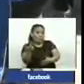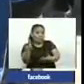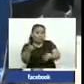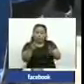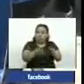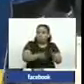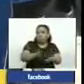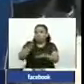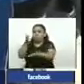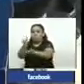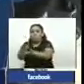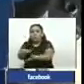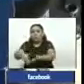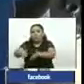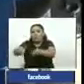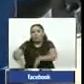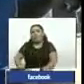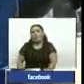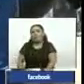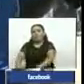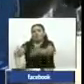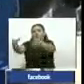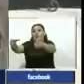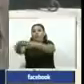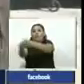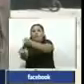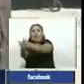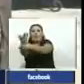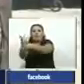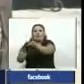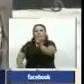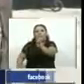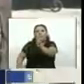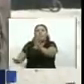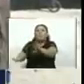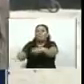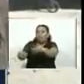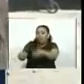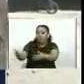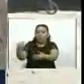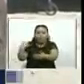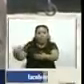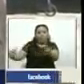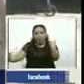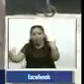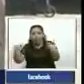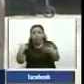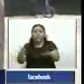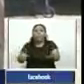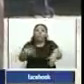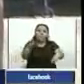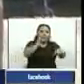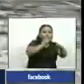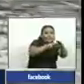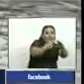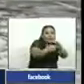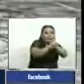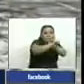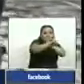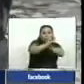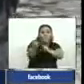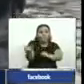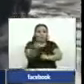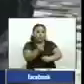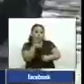trasladaron a la calle que conduce hacia el volcán de San Salvador para atender el llamado. Y es que según circuló en redes sociales, sujetos